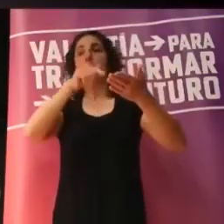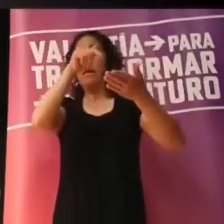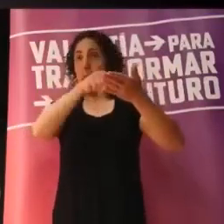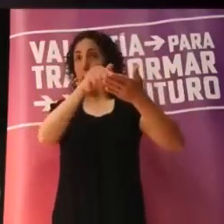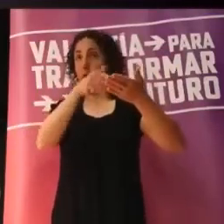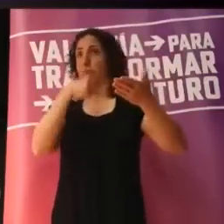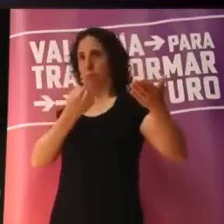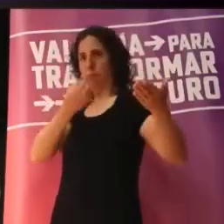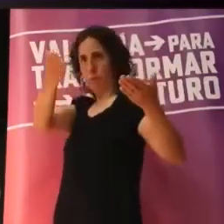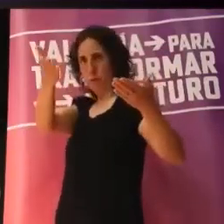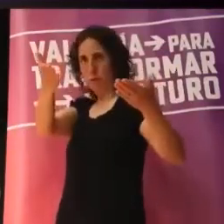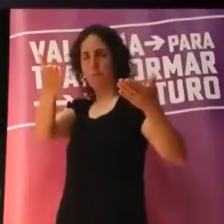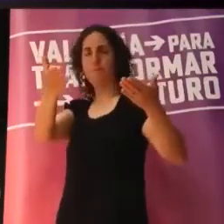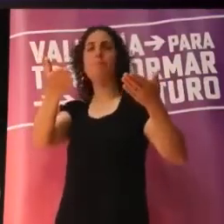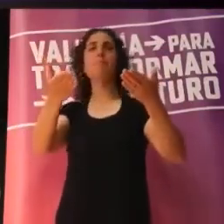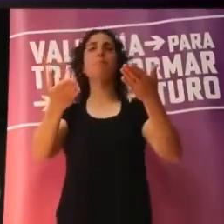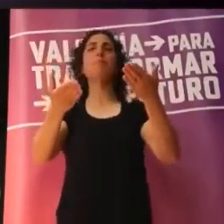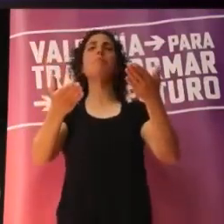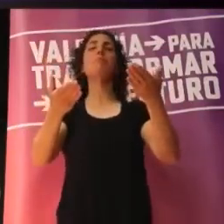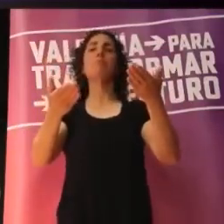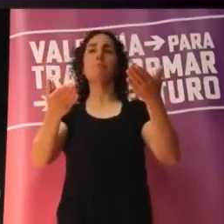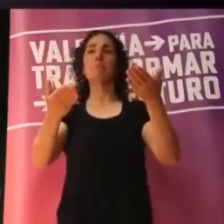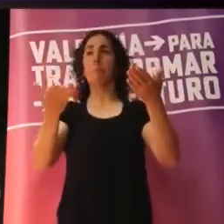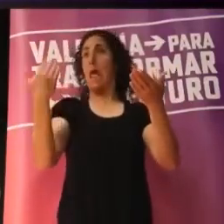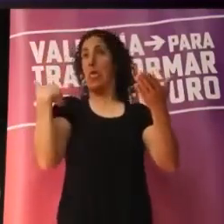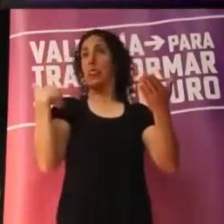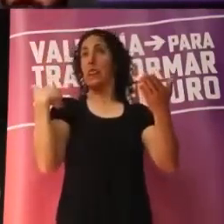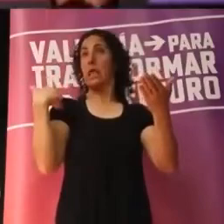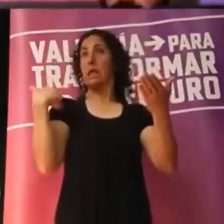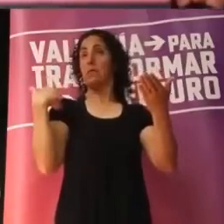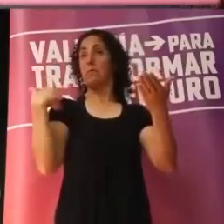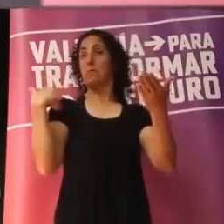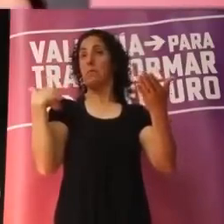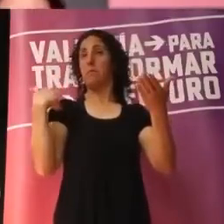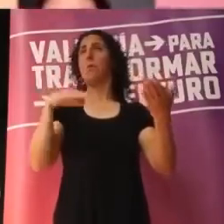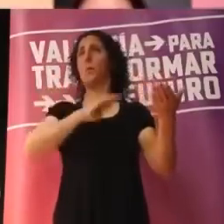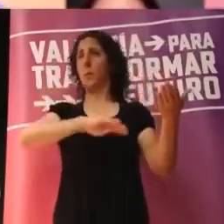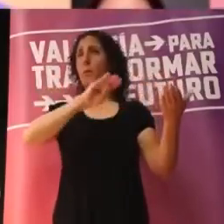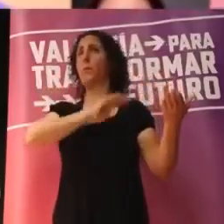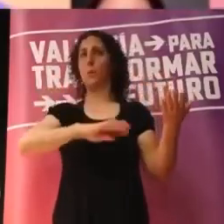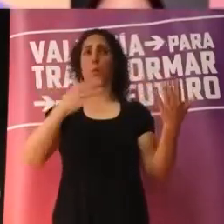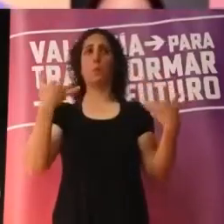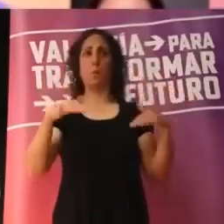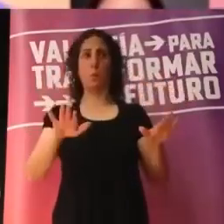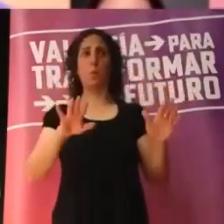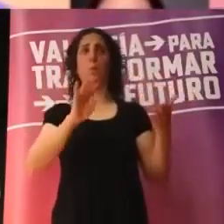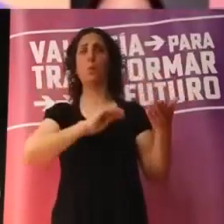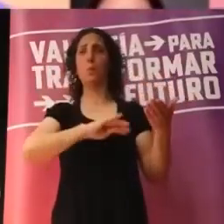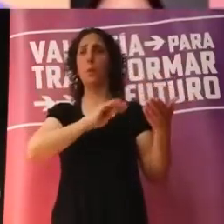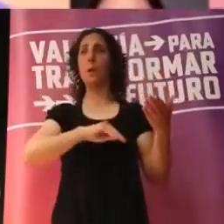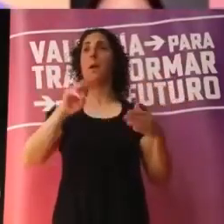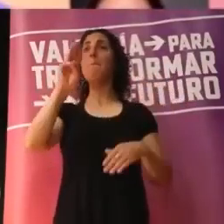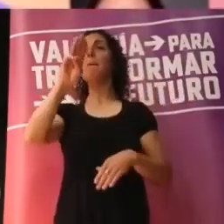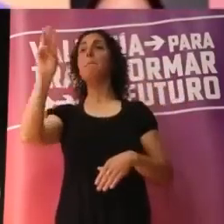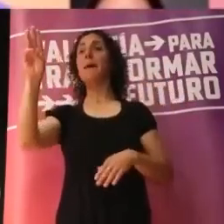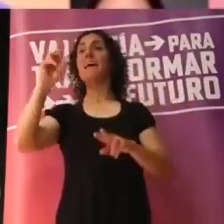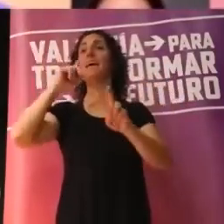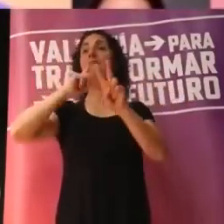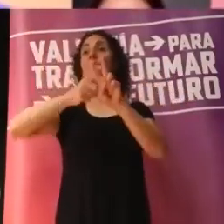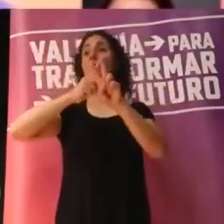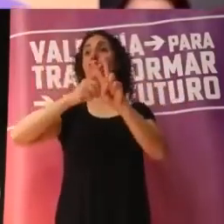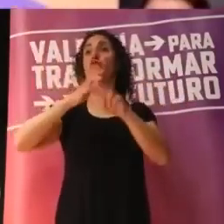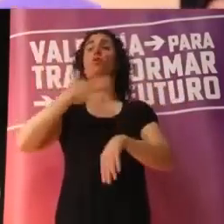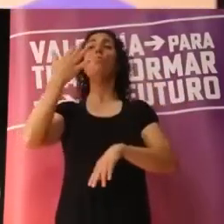digital, en contexto, y escribí esto hace bastante tiempo ya. El PP y Vox podrían